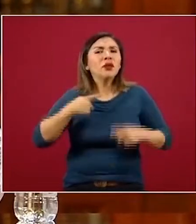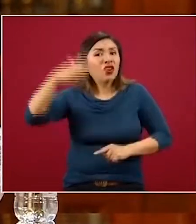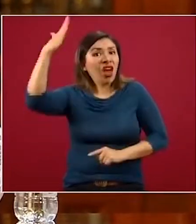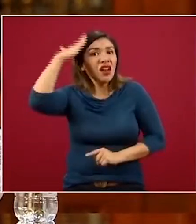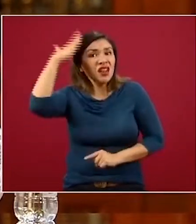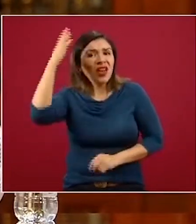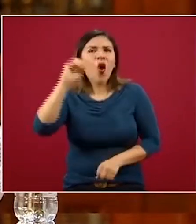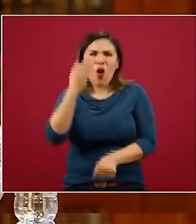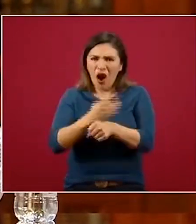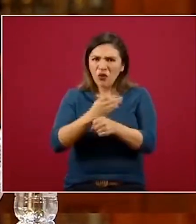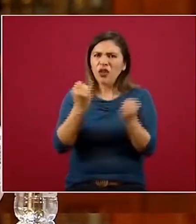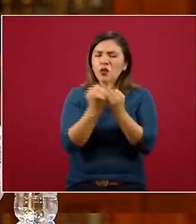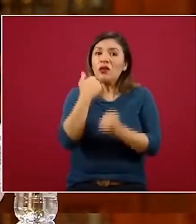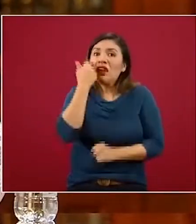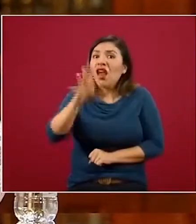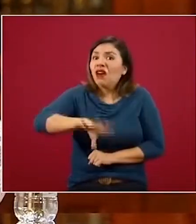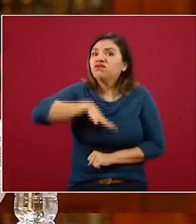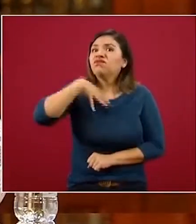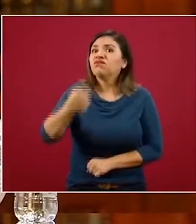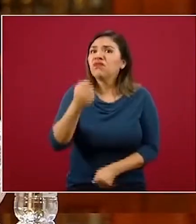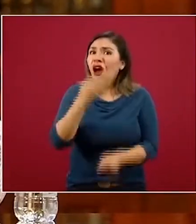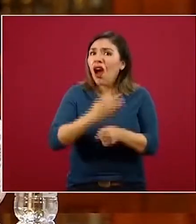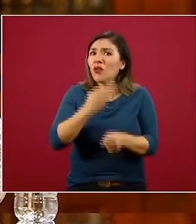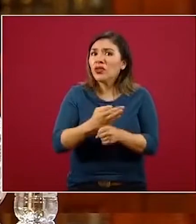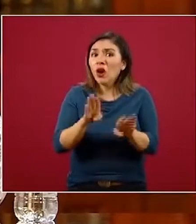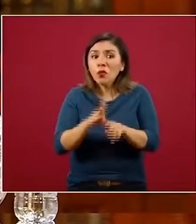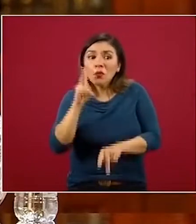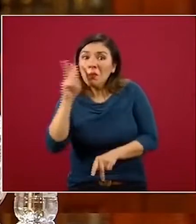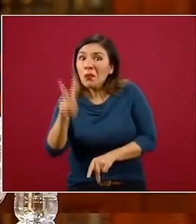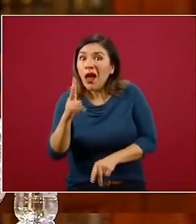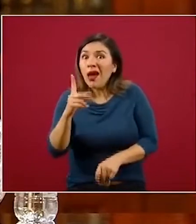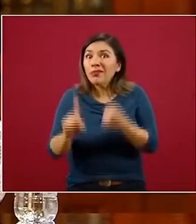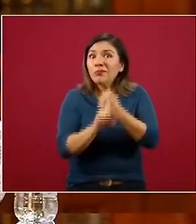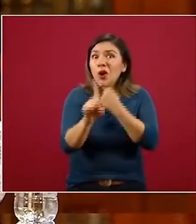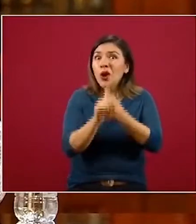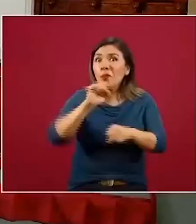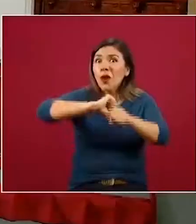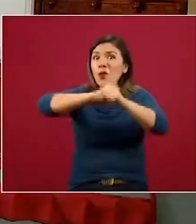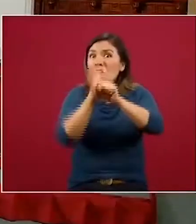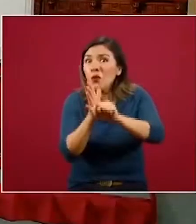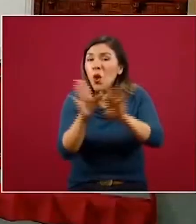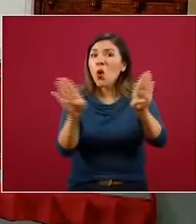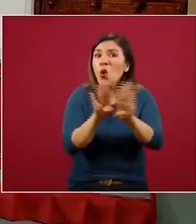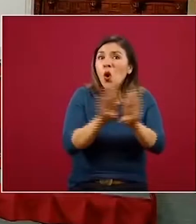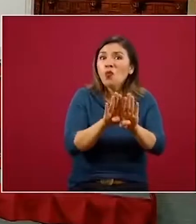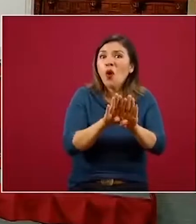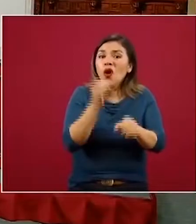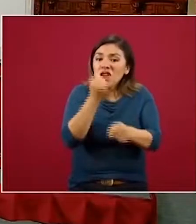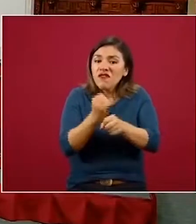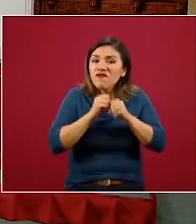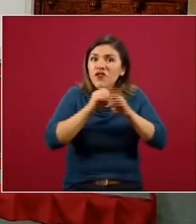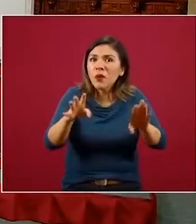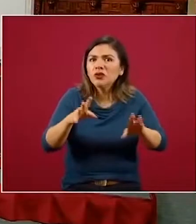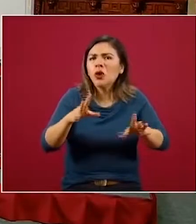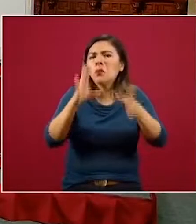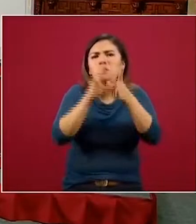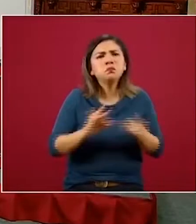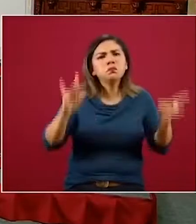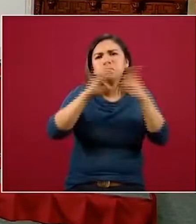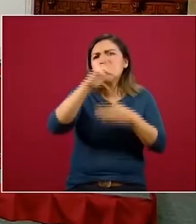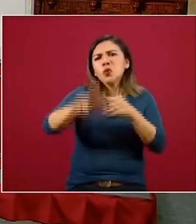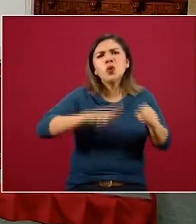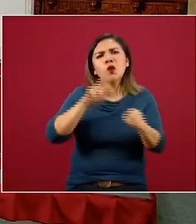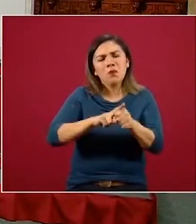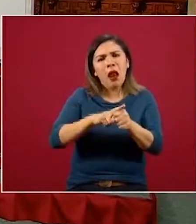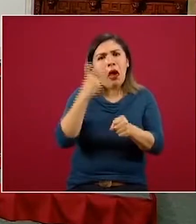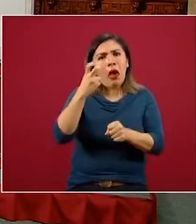han buscado aprovecharse de la situación de la pandemia, de la forma en la cual la información ha ido fluyendo hacia